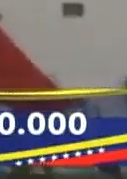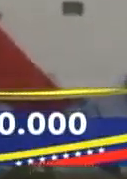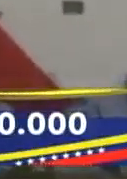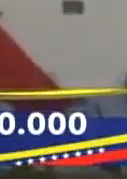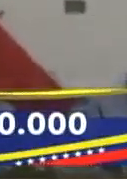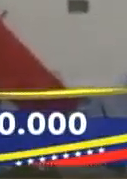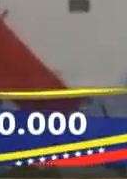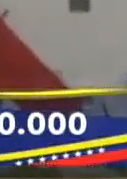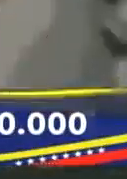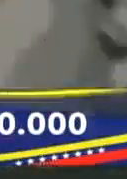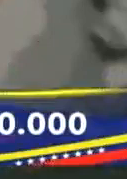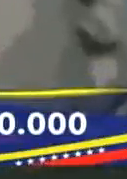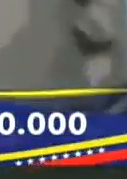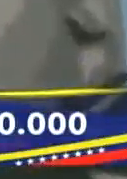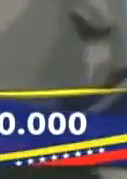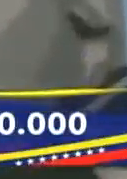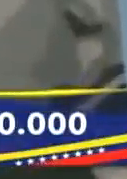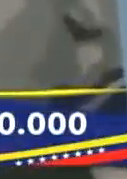lucha.